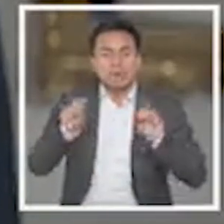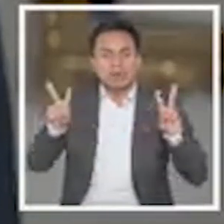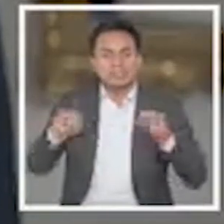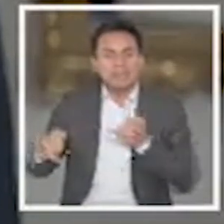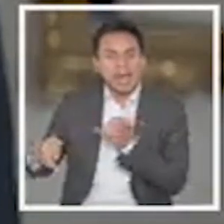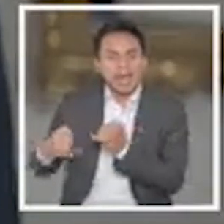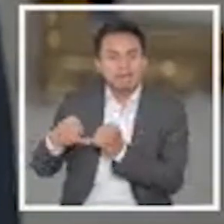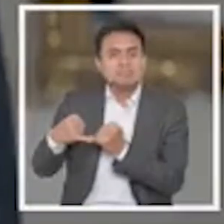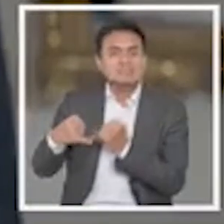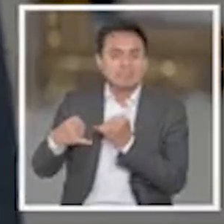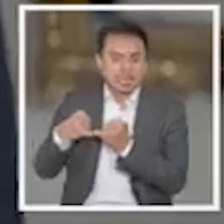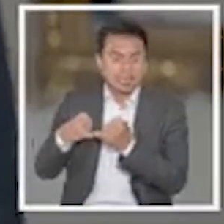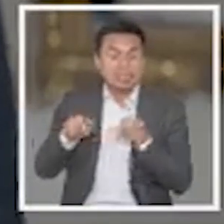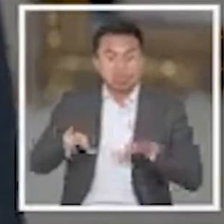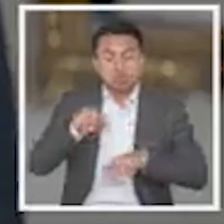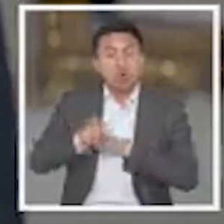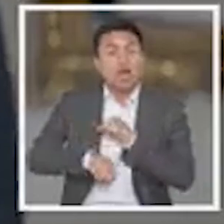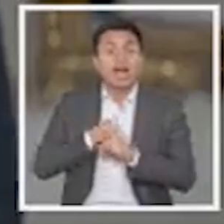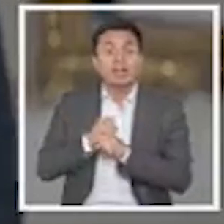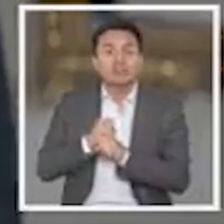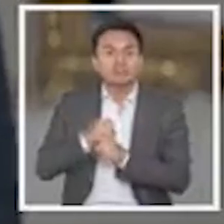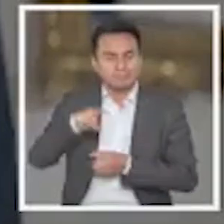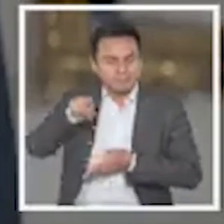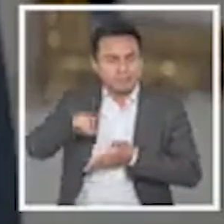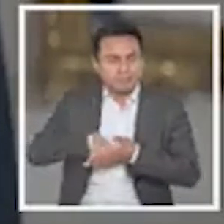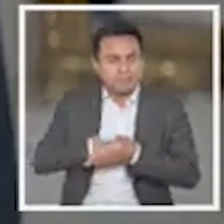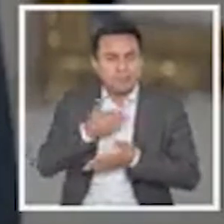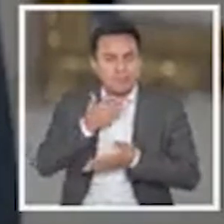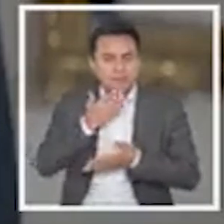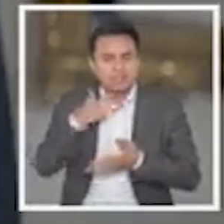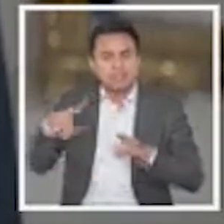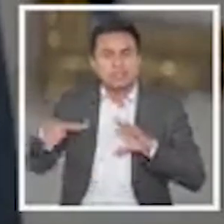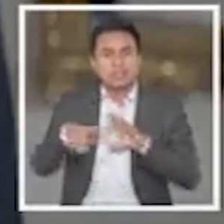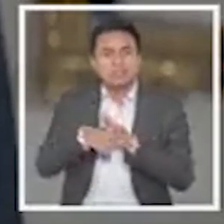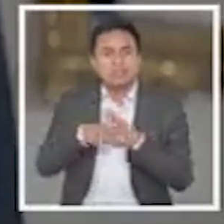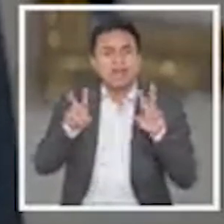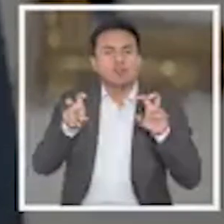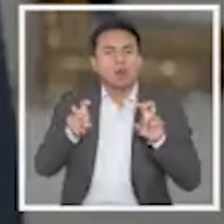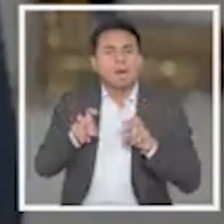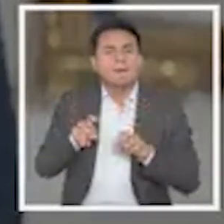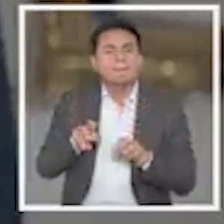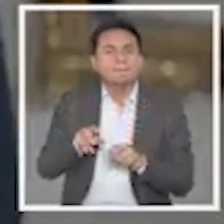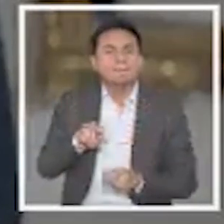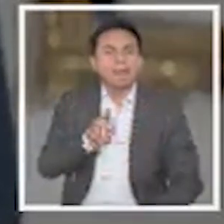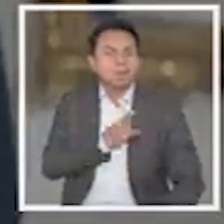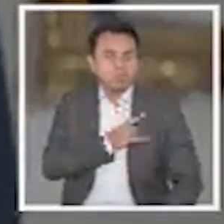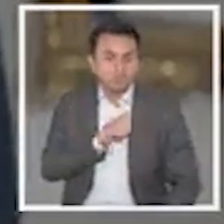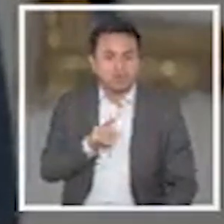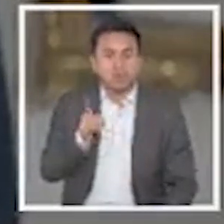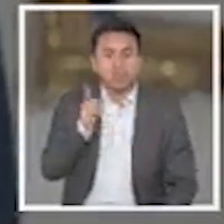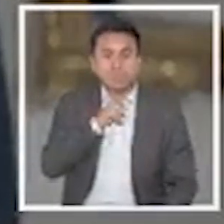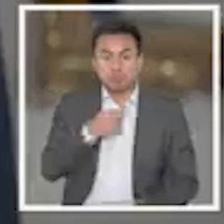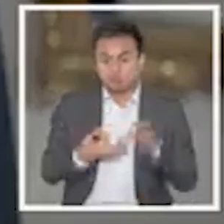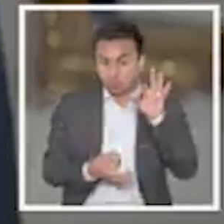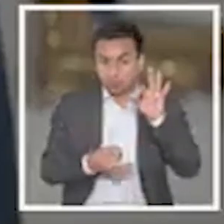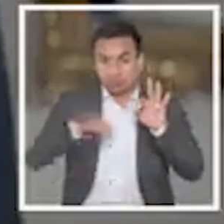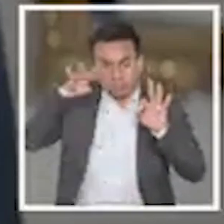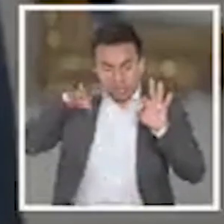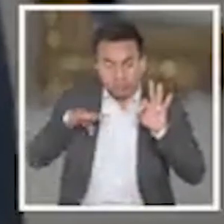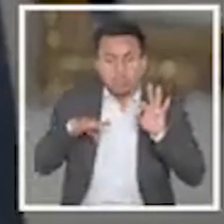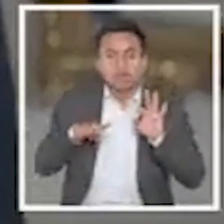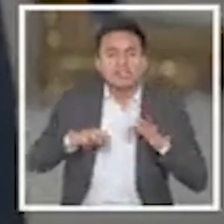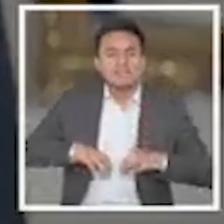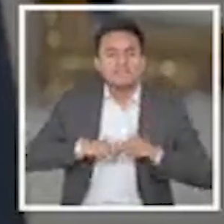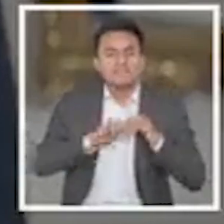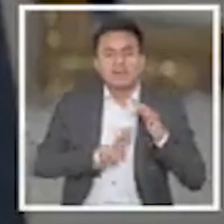Paz y Amistad y 18 años desde la firma del Tratado de Maipú. Este último instrumento, como saben, fue el